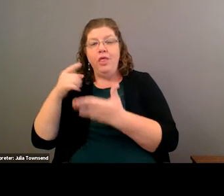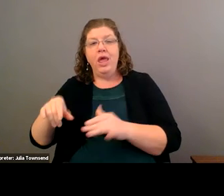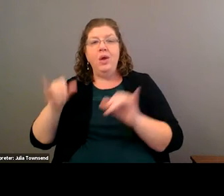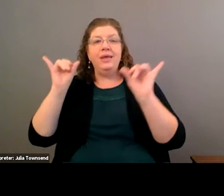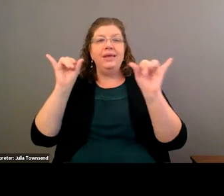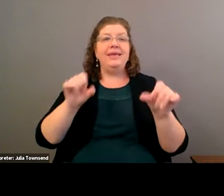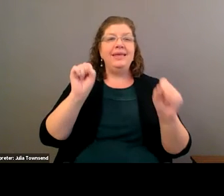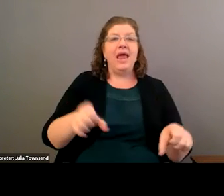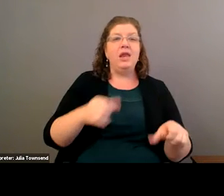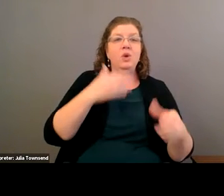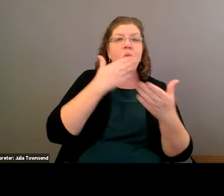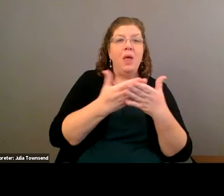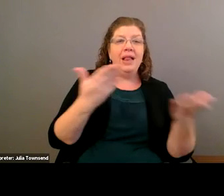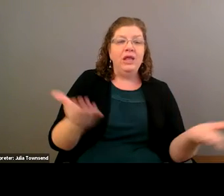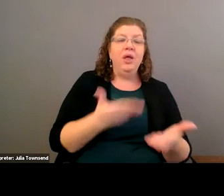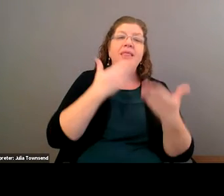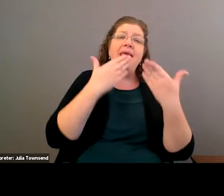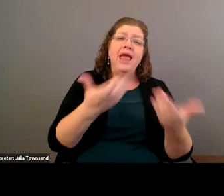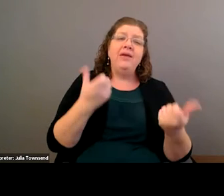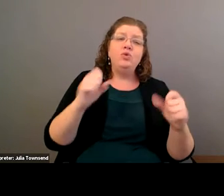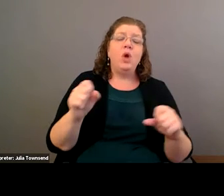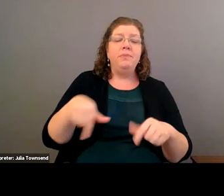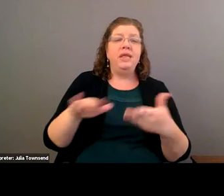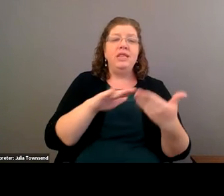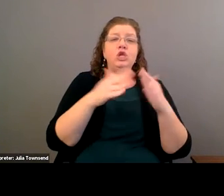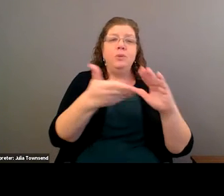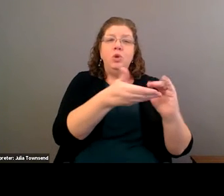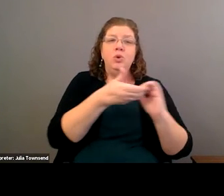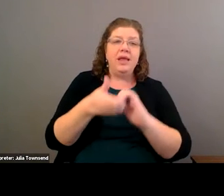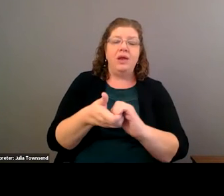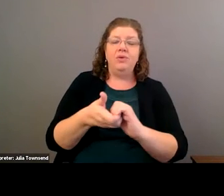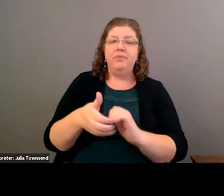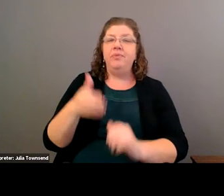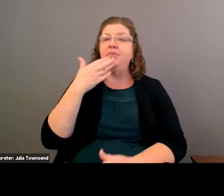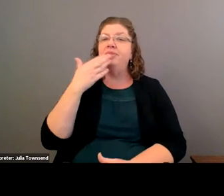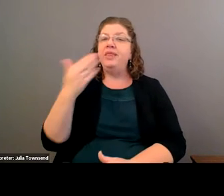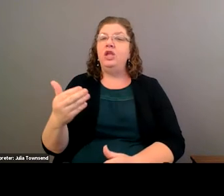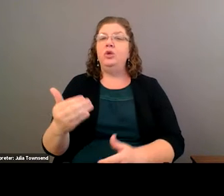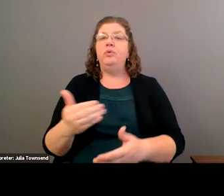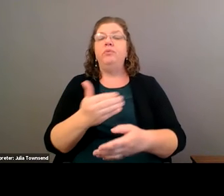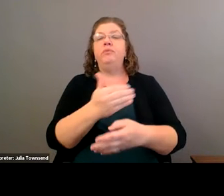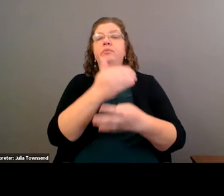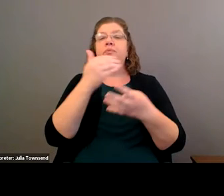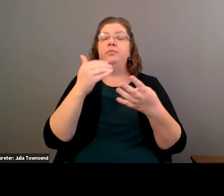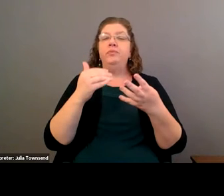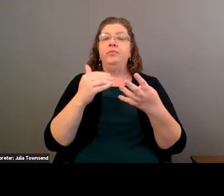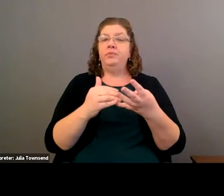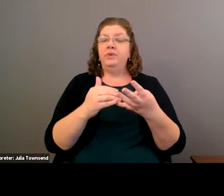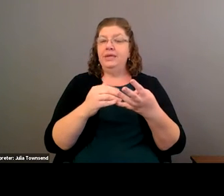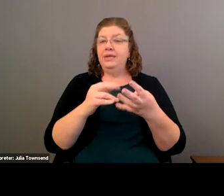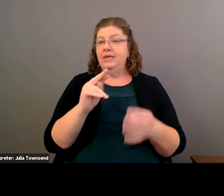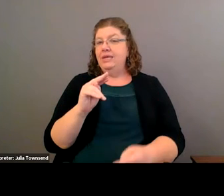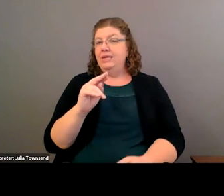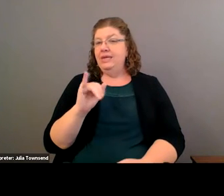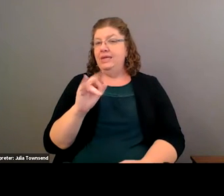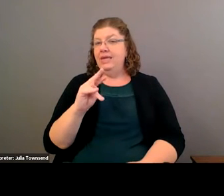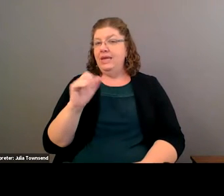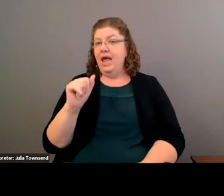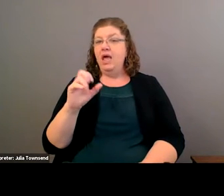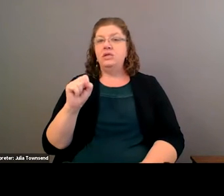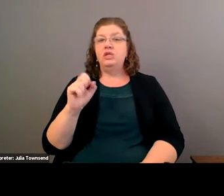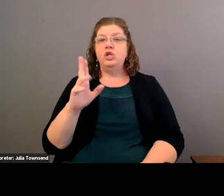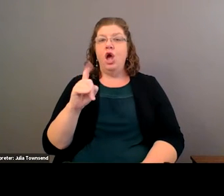hacer bien allí, ella lo puede hacer bien acá. Gracias. Ahora tenemos a Nina